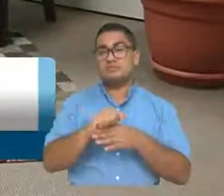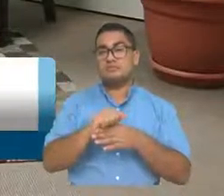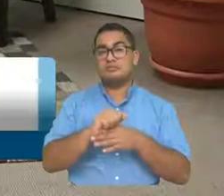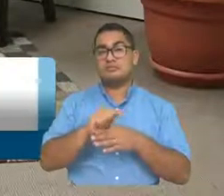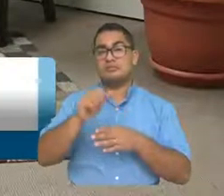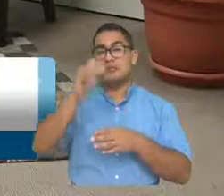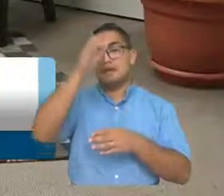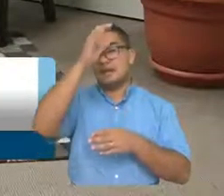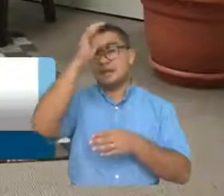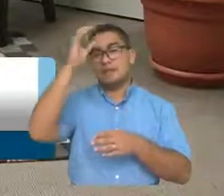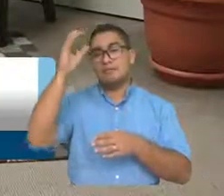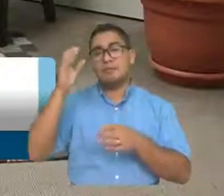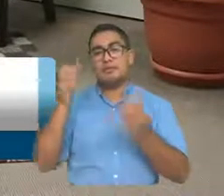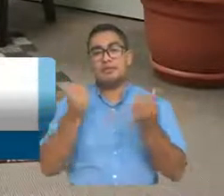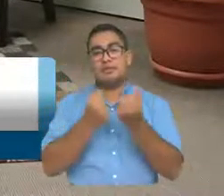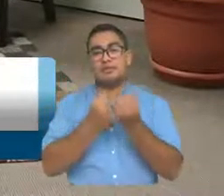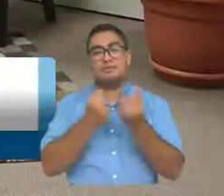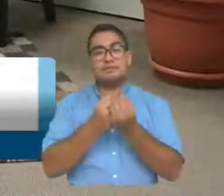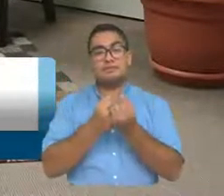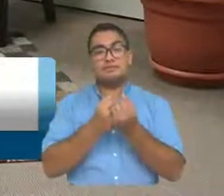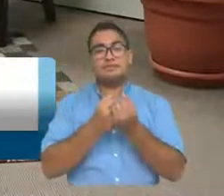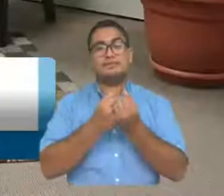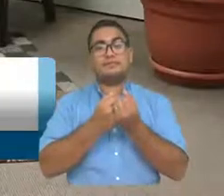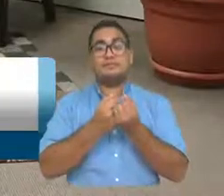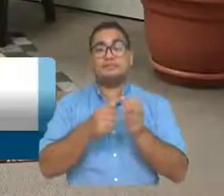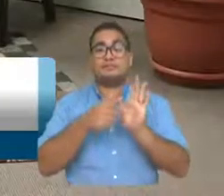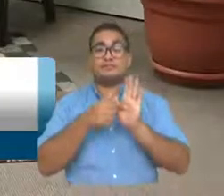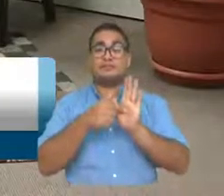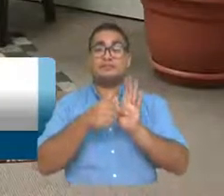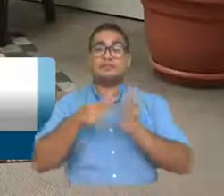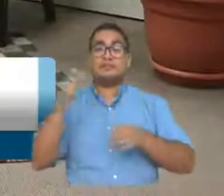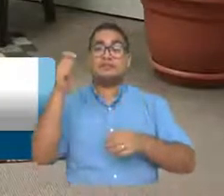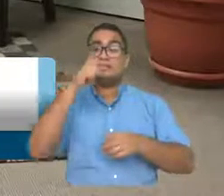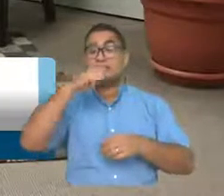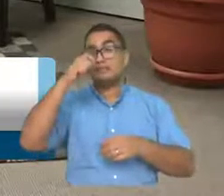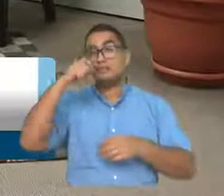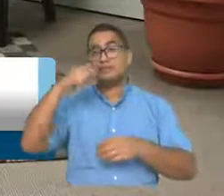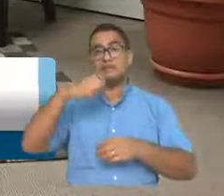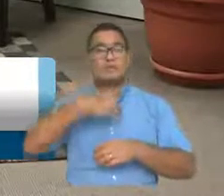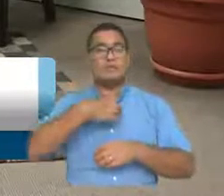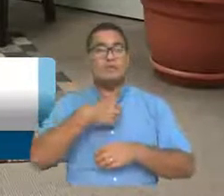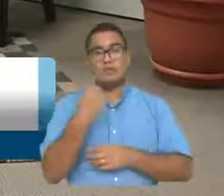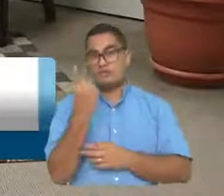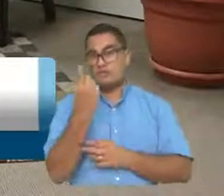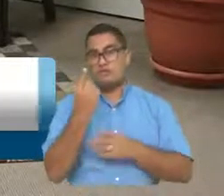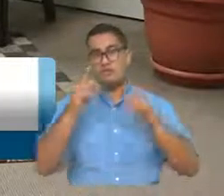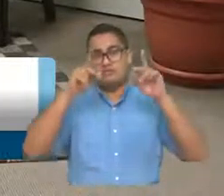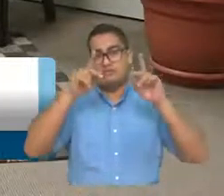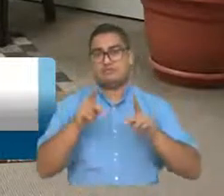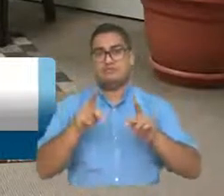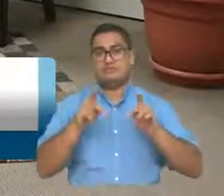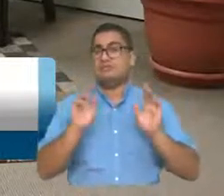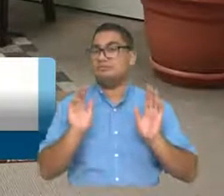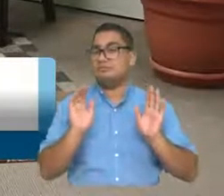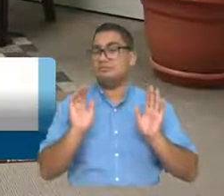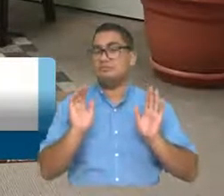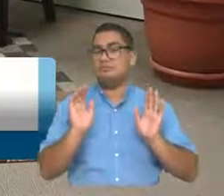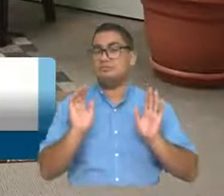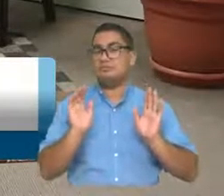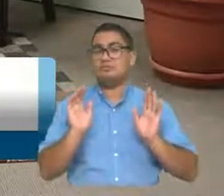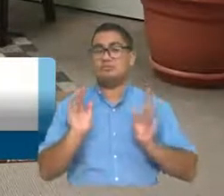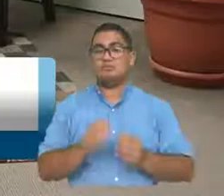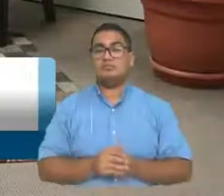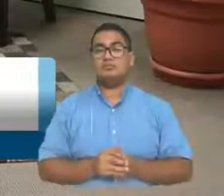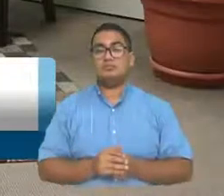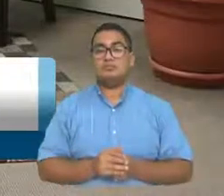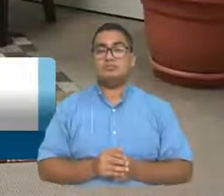ejemplo, en nuestro hogar, hay que aprender a usar, por ejemplo, a mí se me ocurre, y yo creo que es muy buena